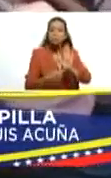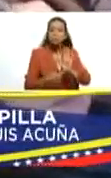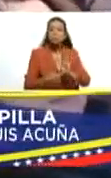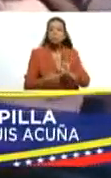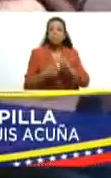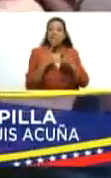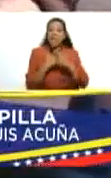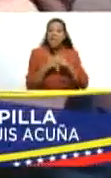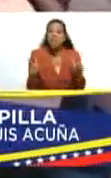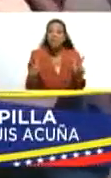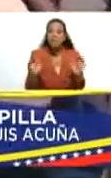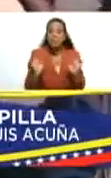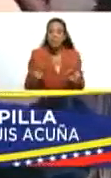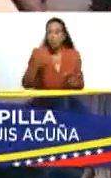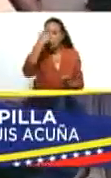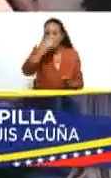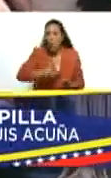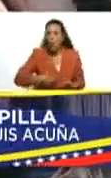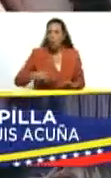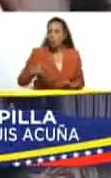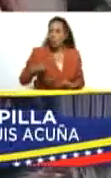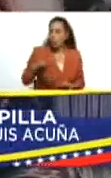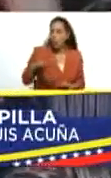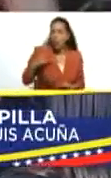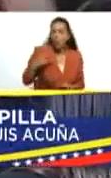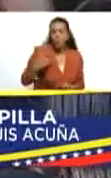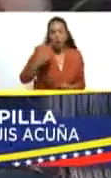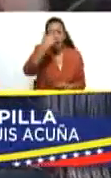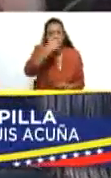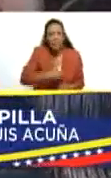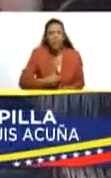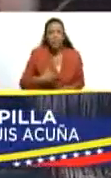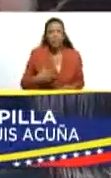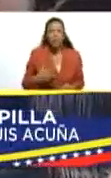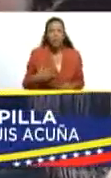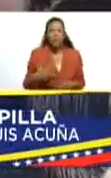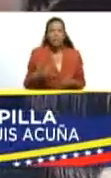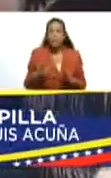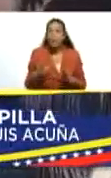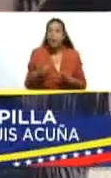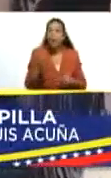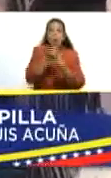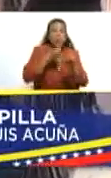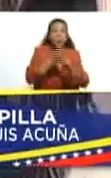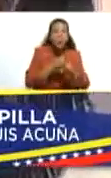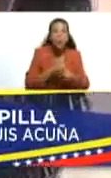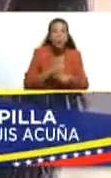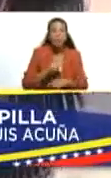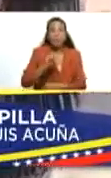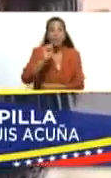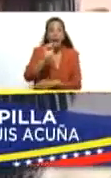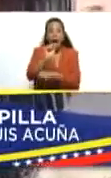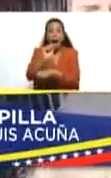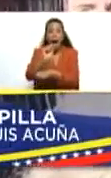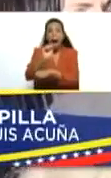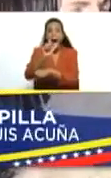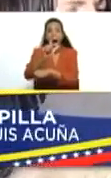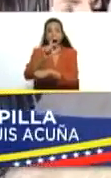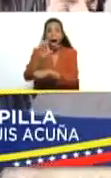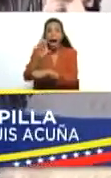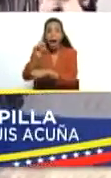de liberación del diplomático venezolano secuestrado en los Estados Unidos, Alex Sacked